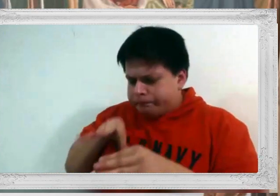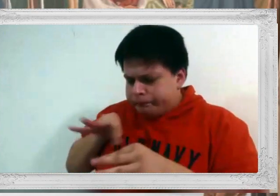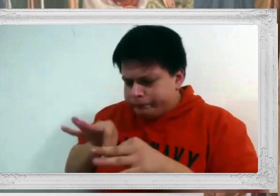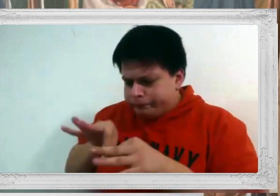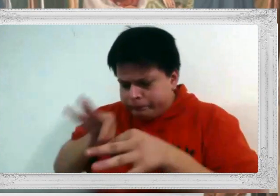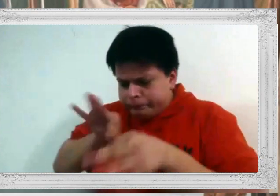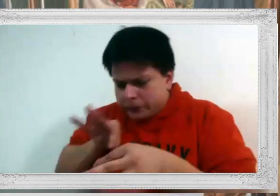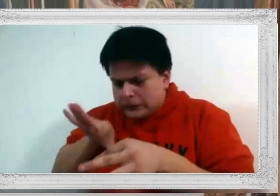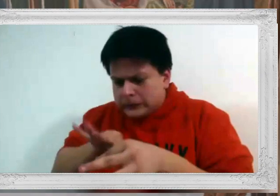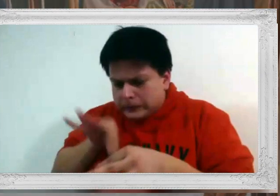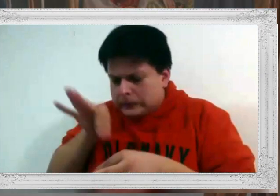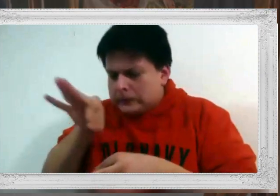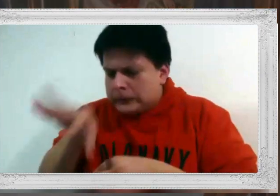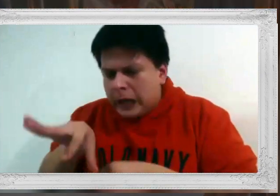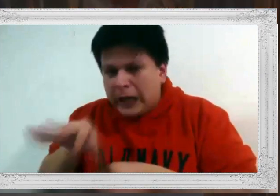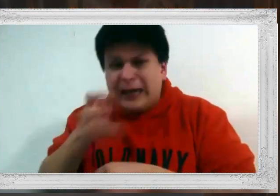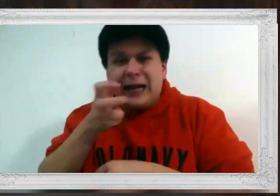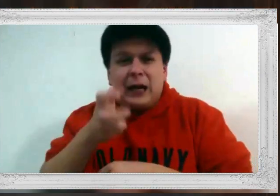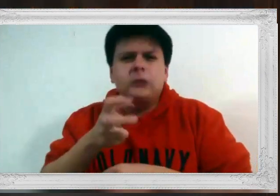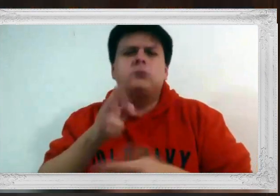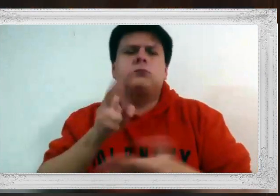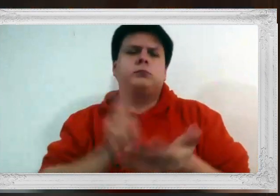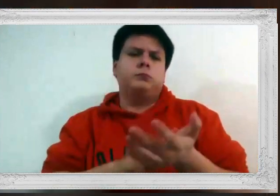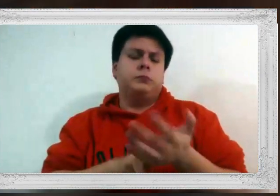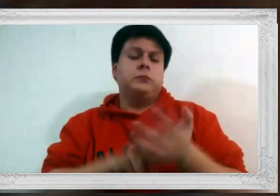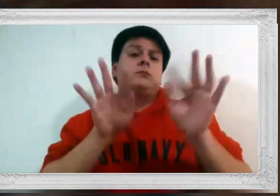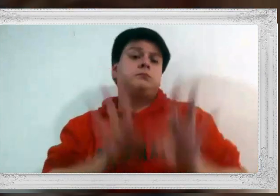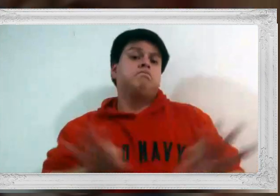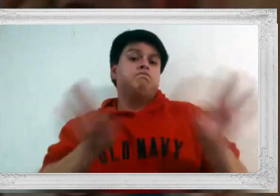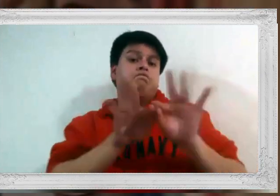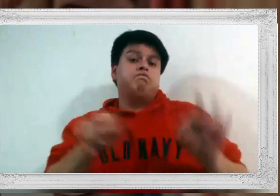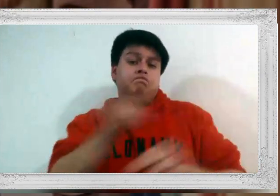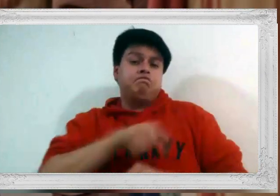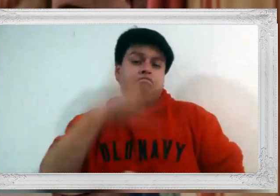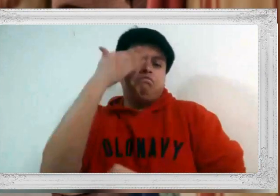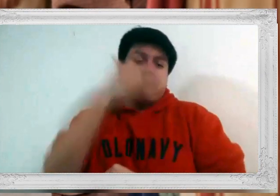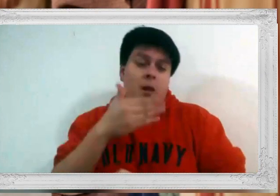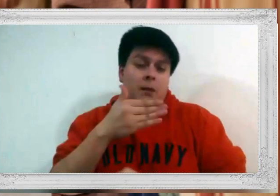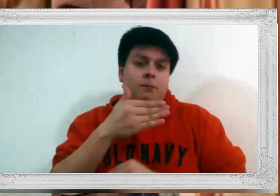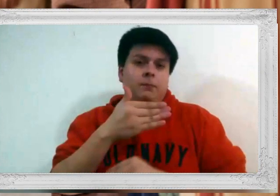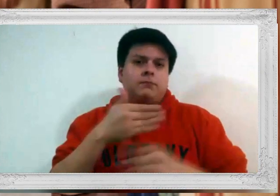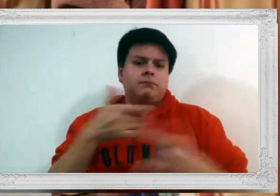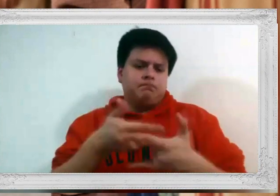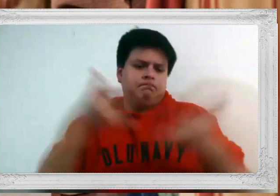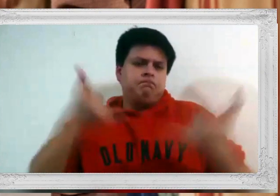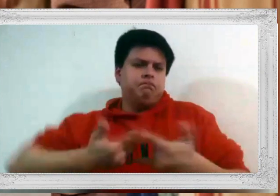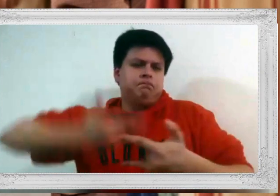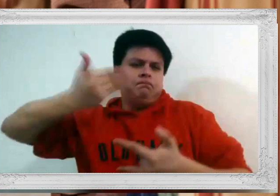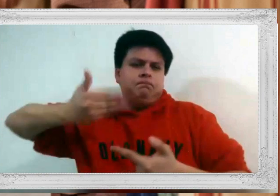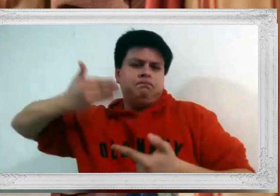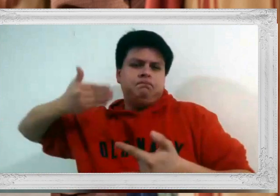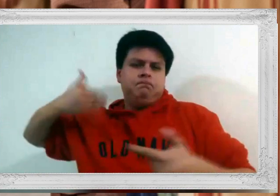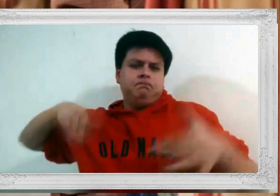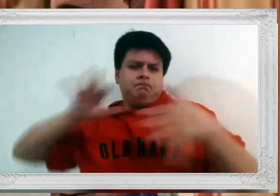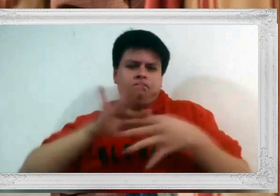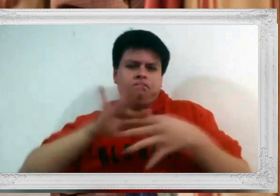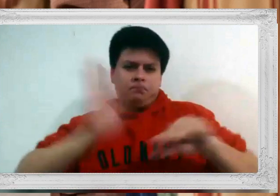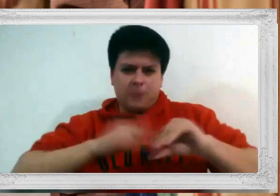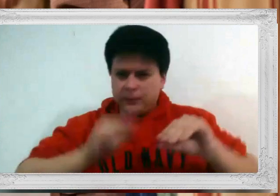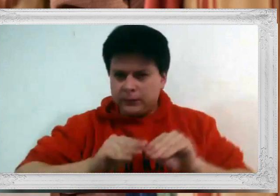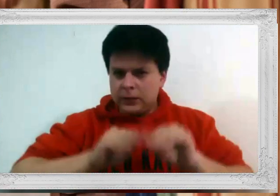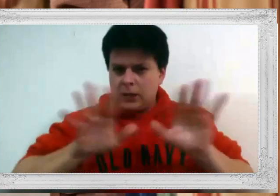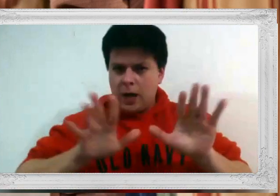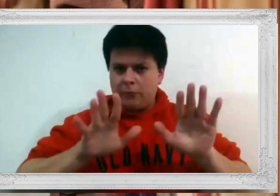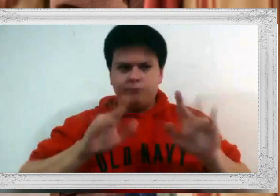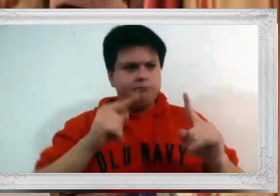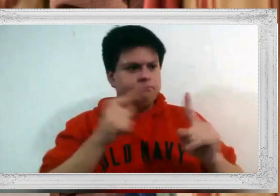Es importante subrayar la importancia del ambiente en el que se desarrolla ese episodio evangélico. El